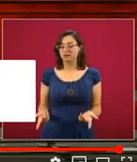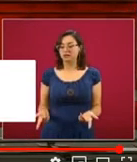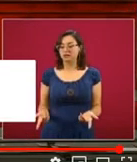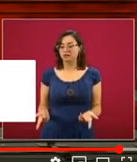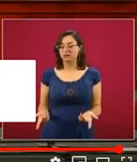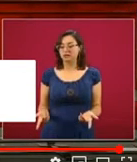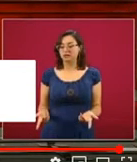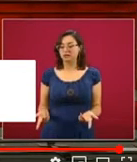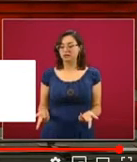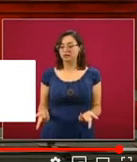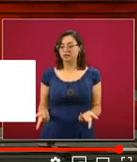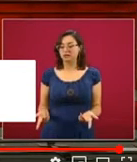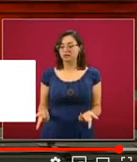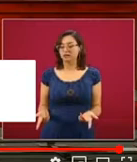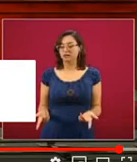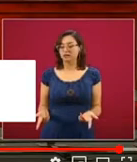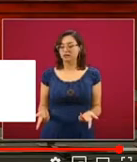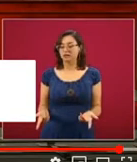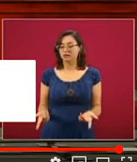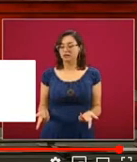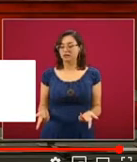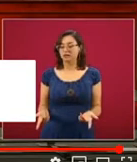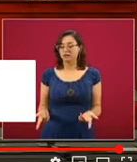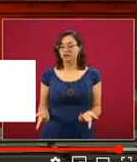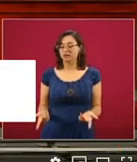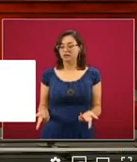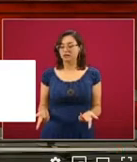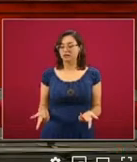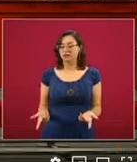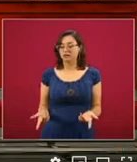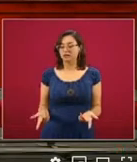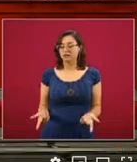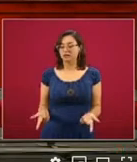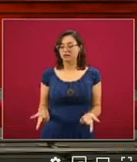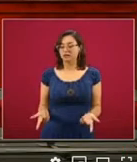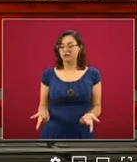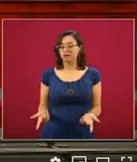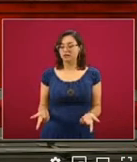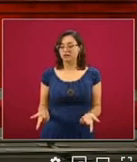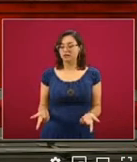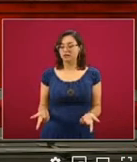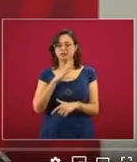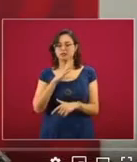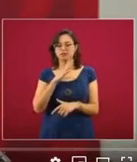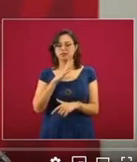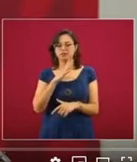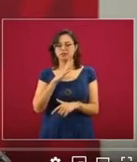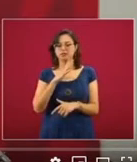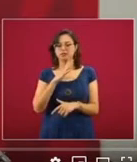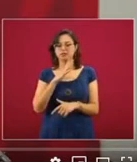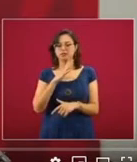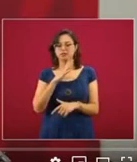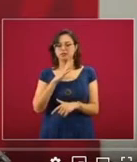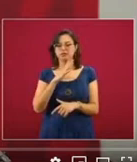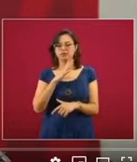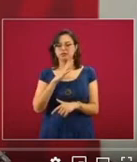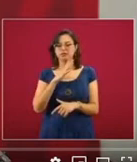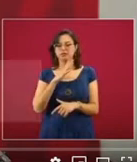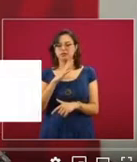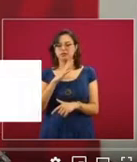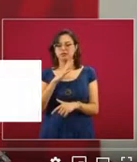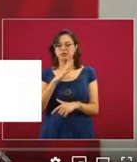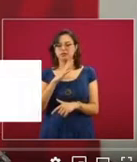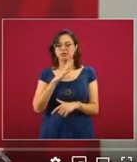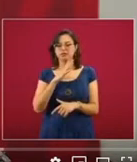en un video más adelante respecto a ese tema. Es bastante, bastante interesante.